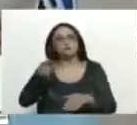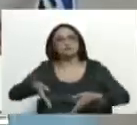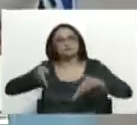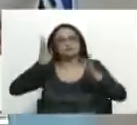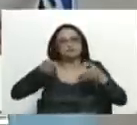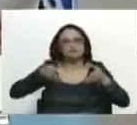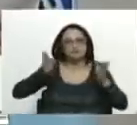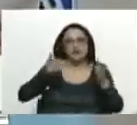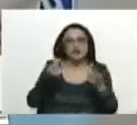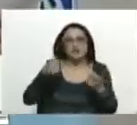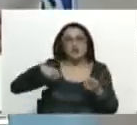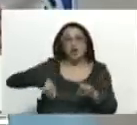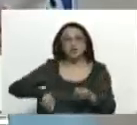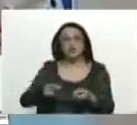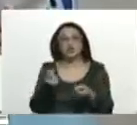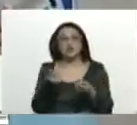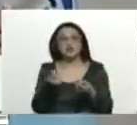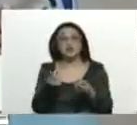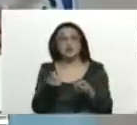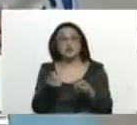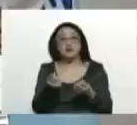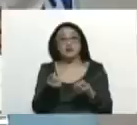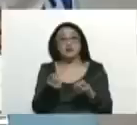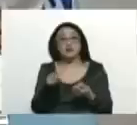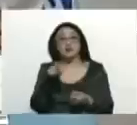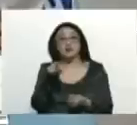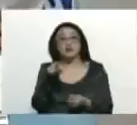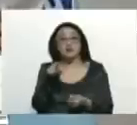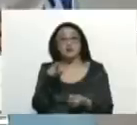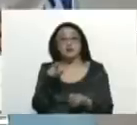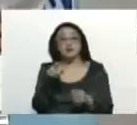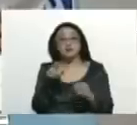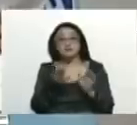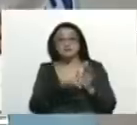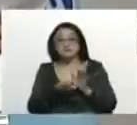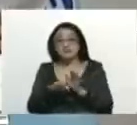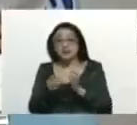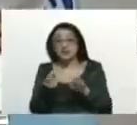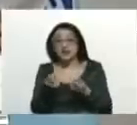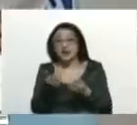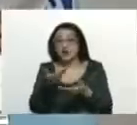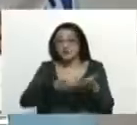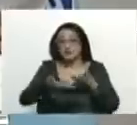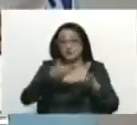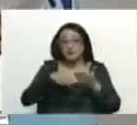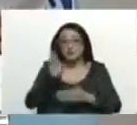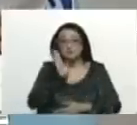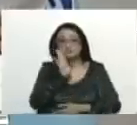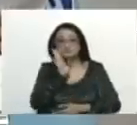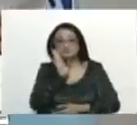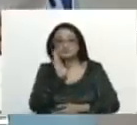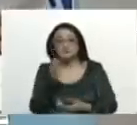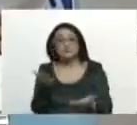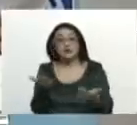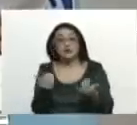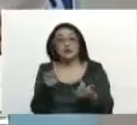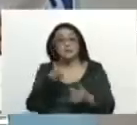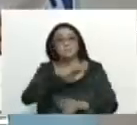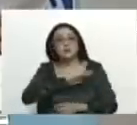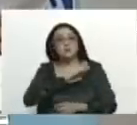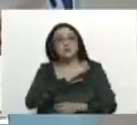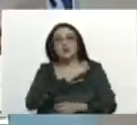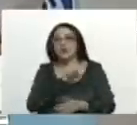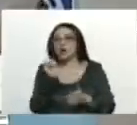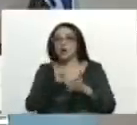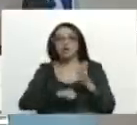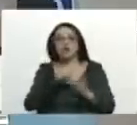Ramírez con fondos generados por este esquema de sobornos y lavado de dinero a pedido de Ramírez esta propiedad es